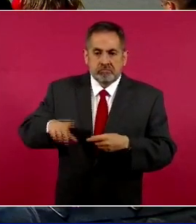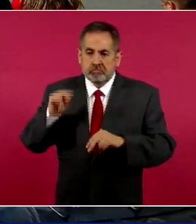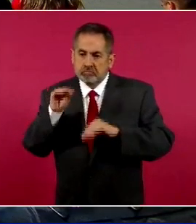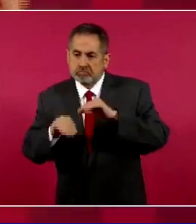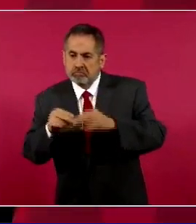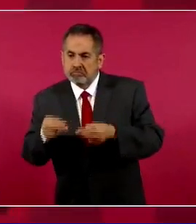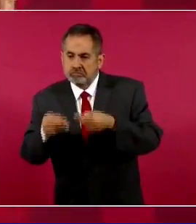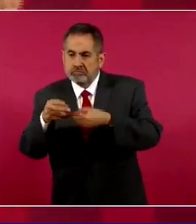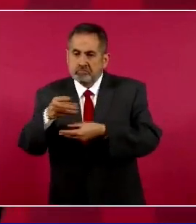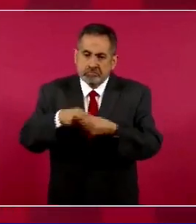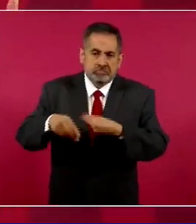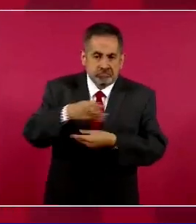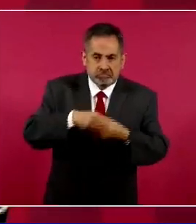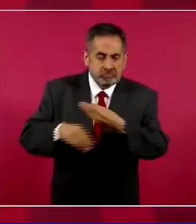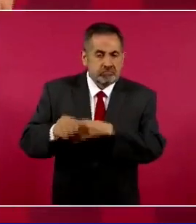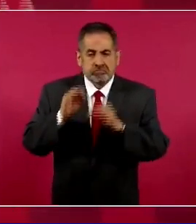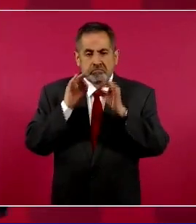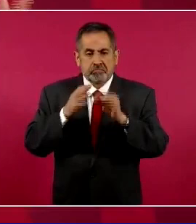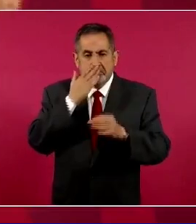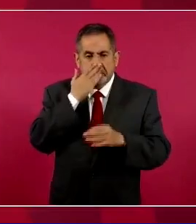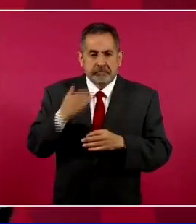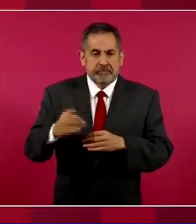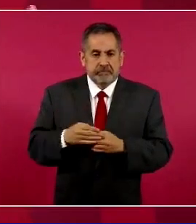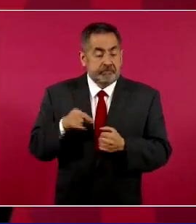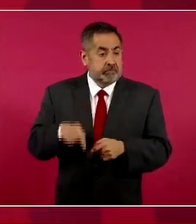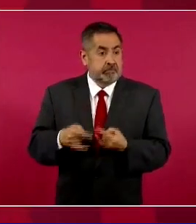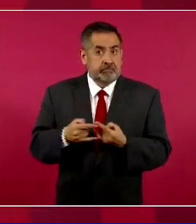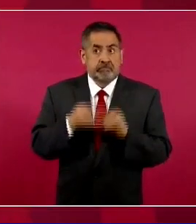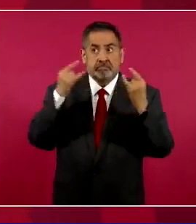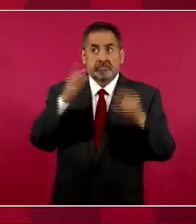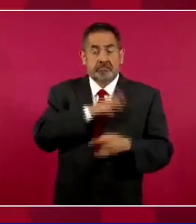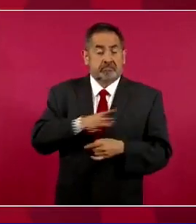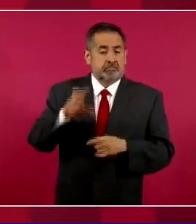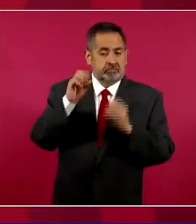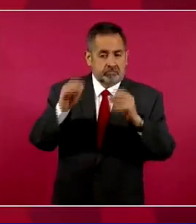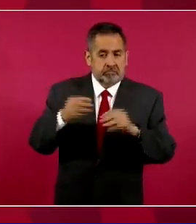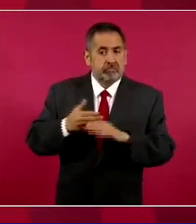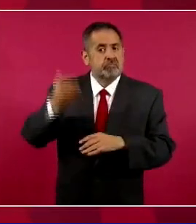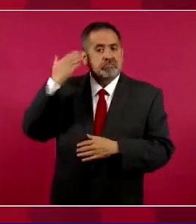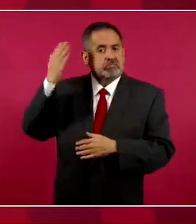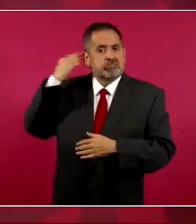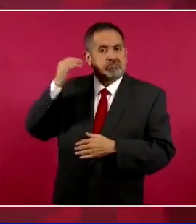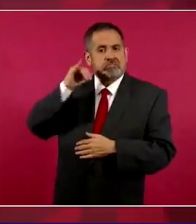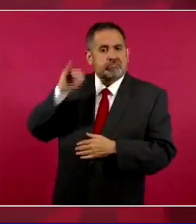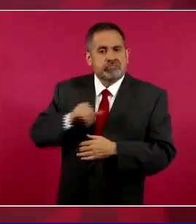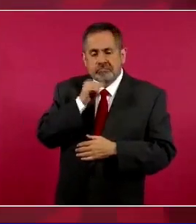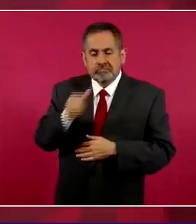que también es historia, porque no se había